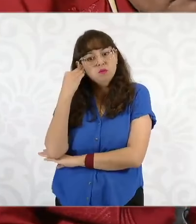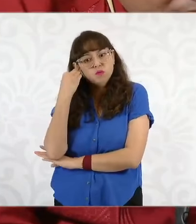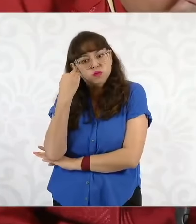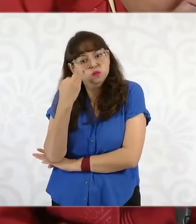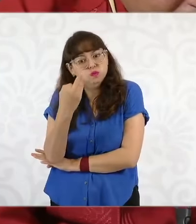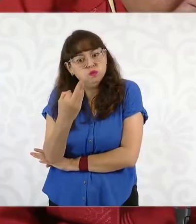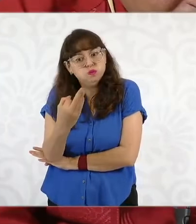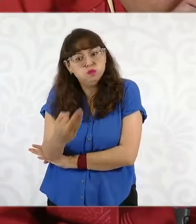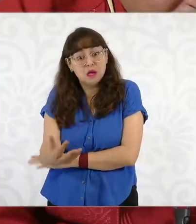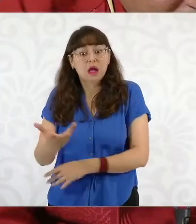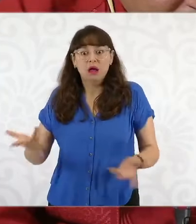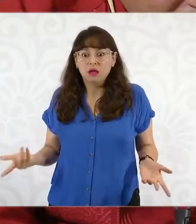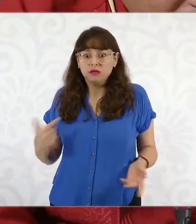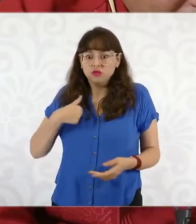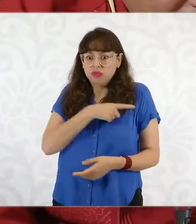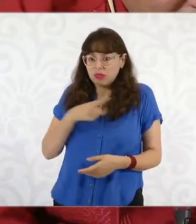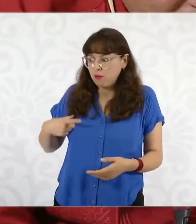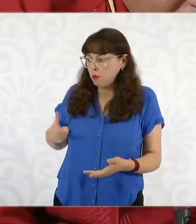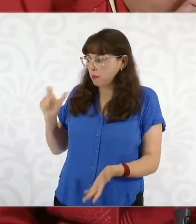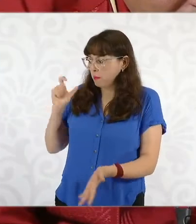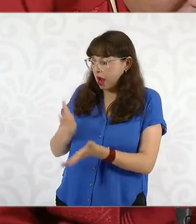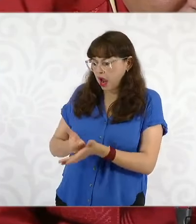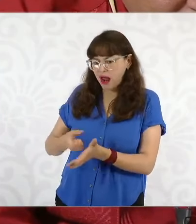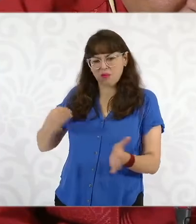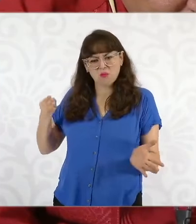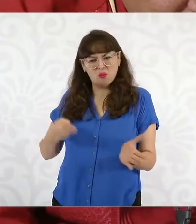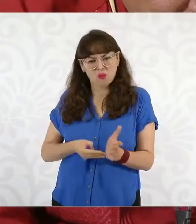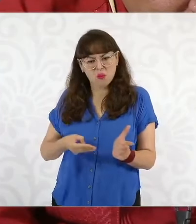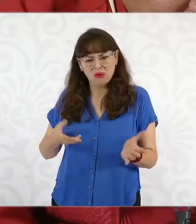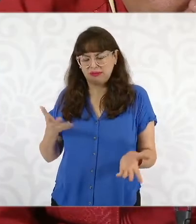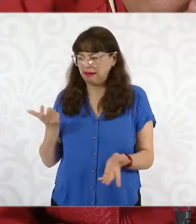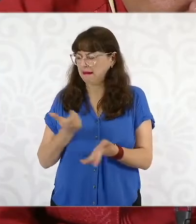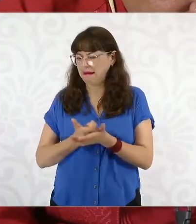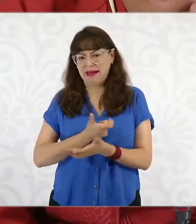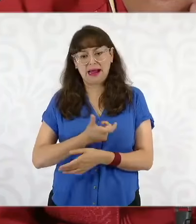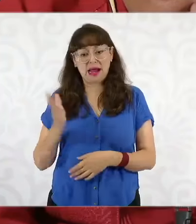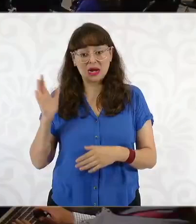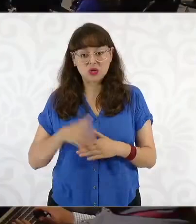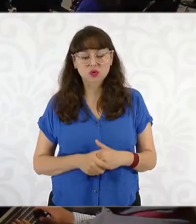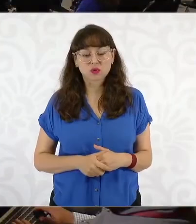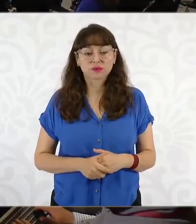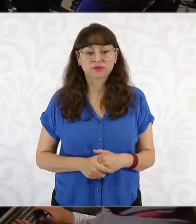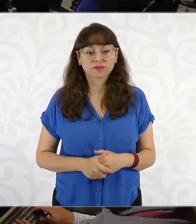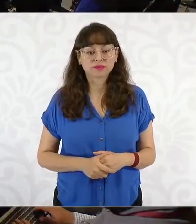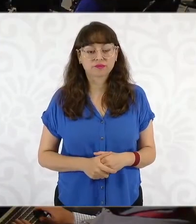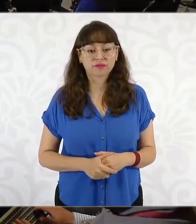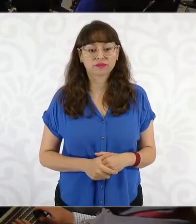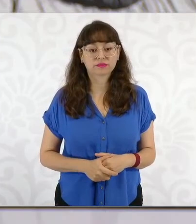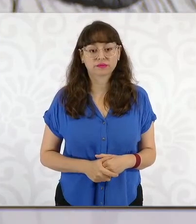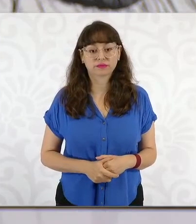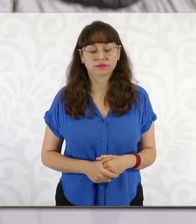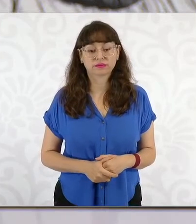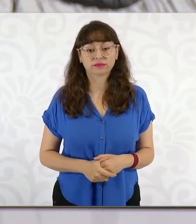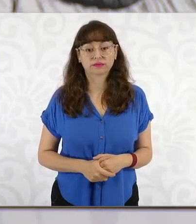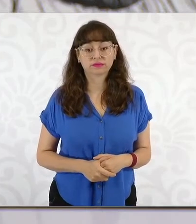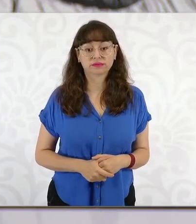tardado y tienen que pagar también como pues multas muy altas. Entonces, bueno, eso es para…